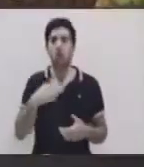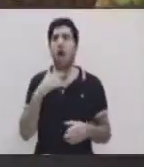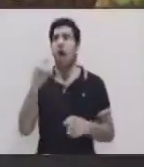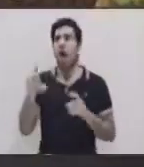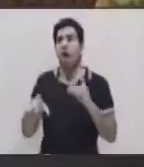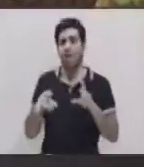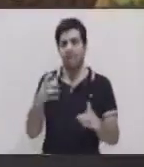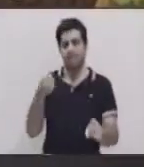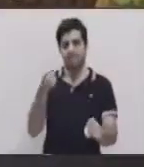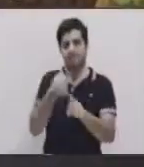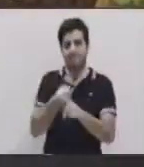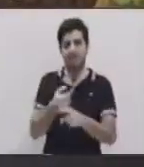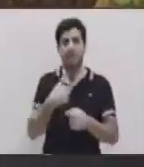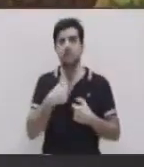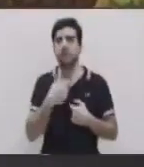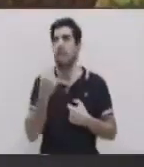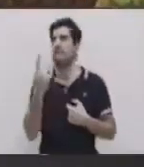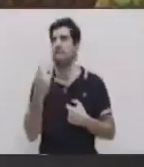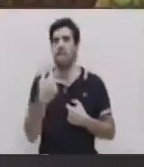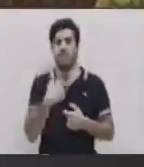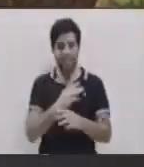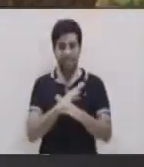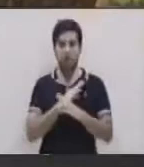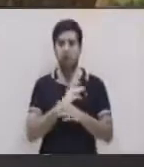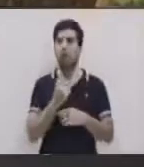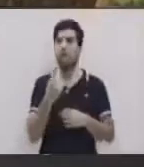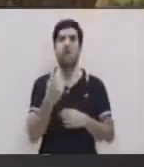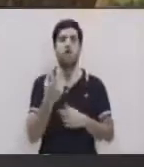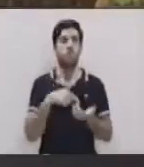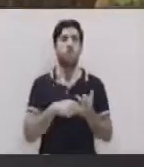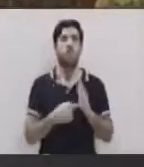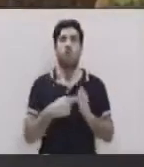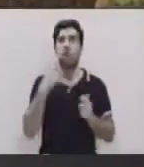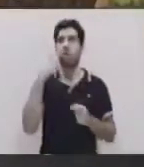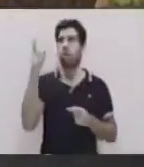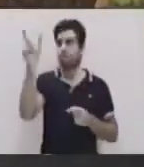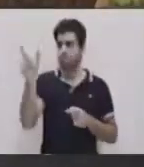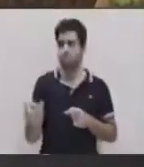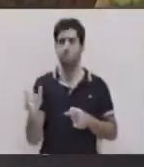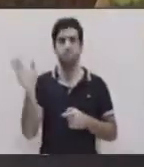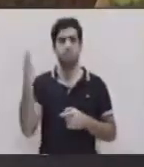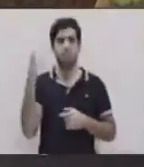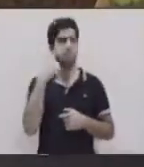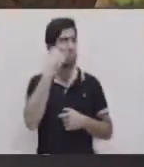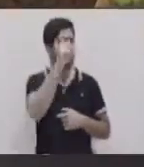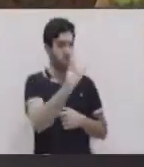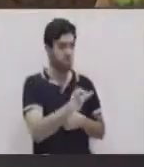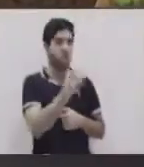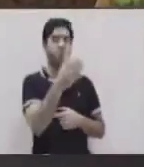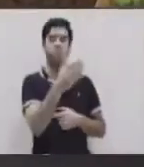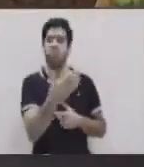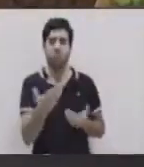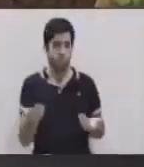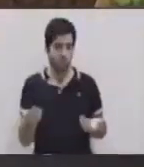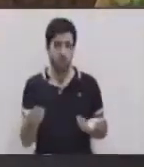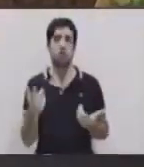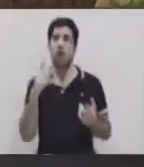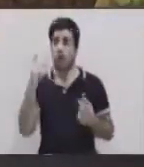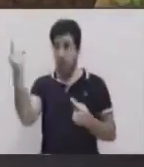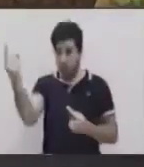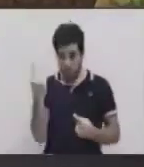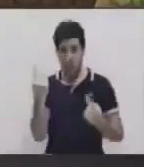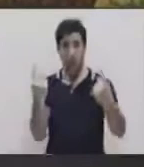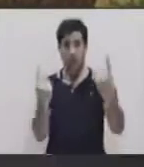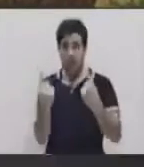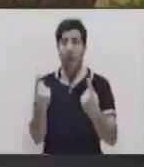provocan inseguridad en nuestros hijos es la ausencia, pero cuando regalamos la presencia, que es ese tiempo de calidad, que no